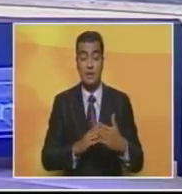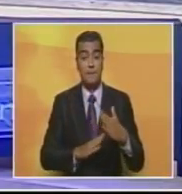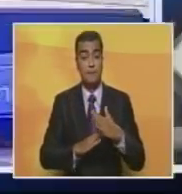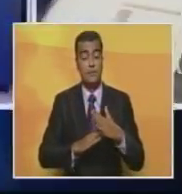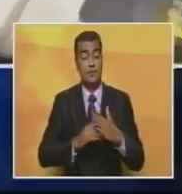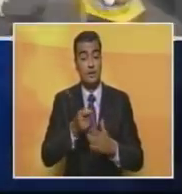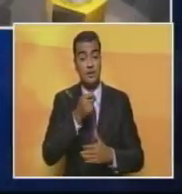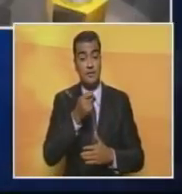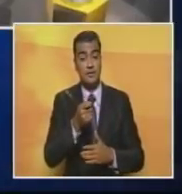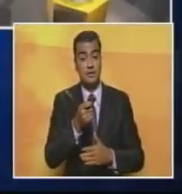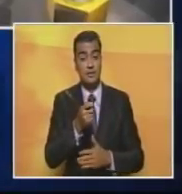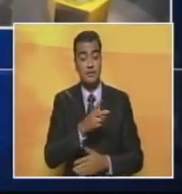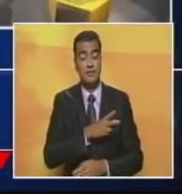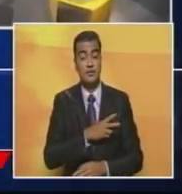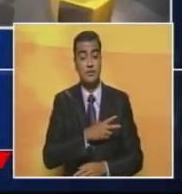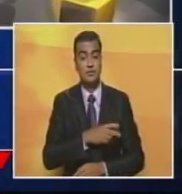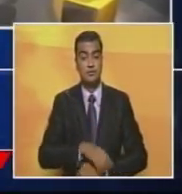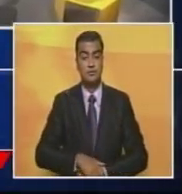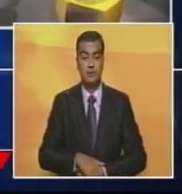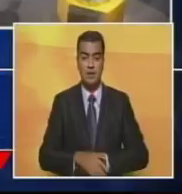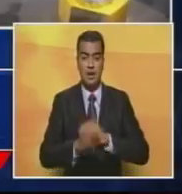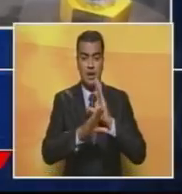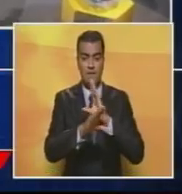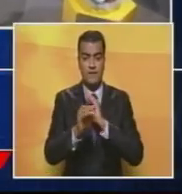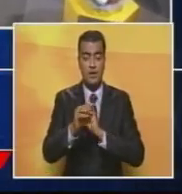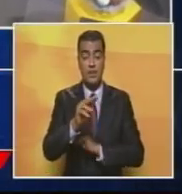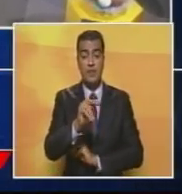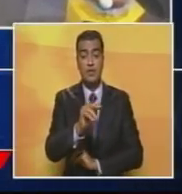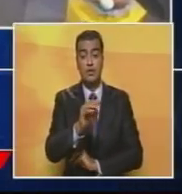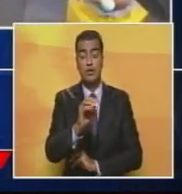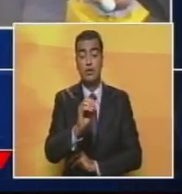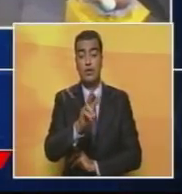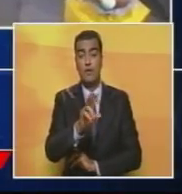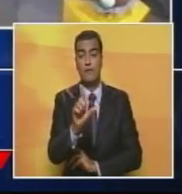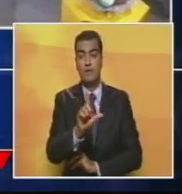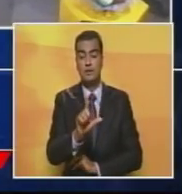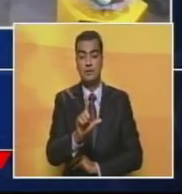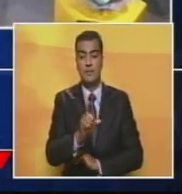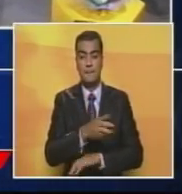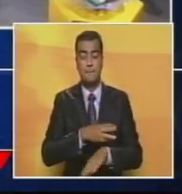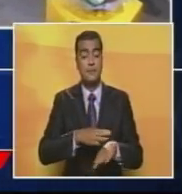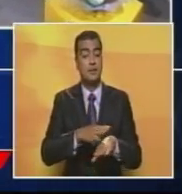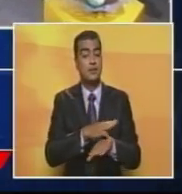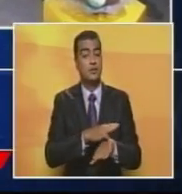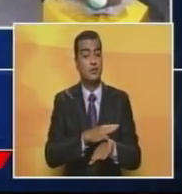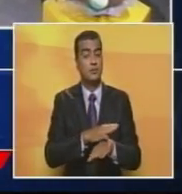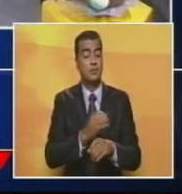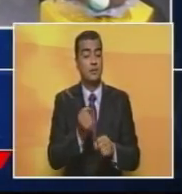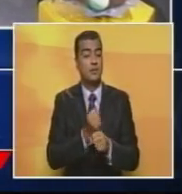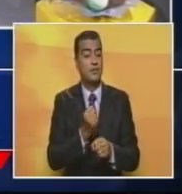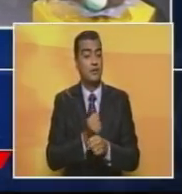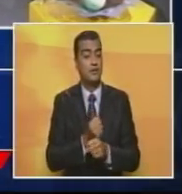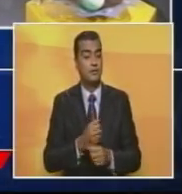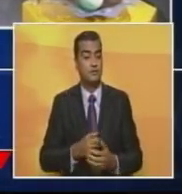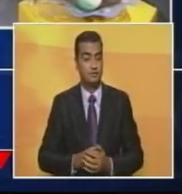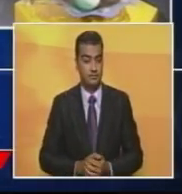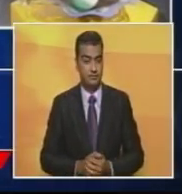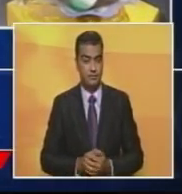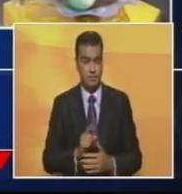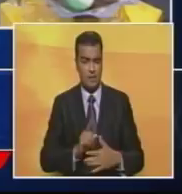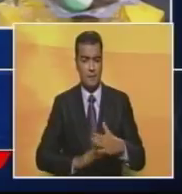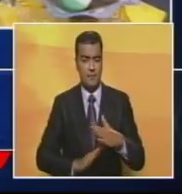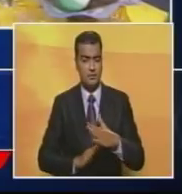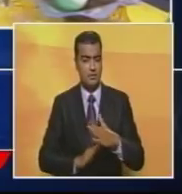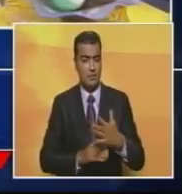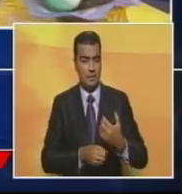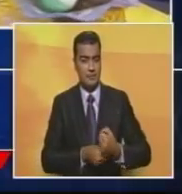en entrevista a Venevisión, el Lirio estará conversando con Néstor Ovalles, ministro para el Trabajo. Eso será al